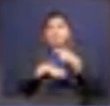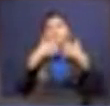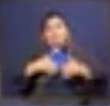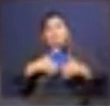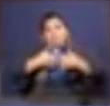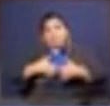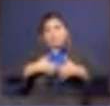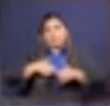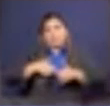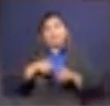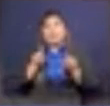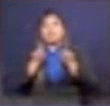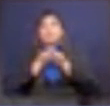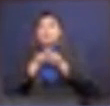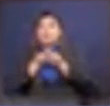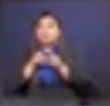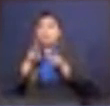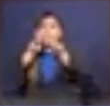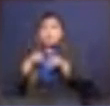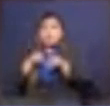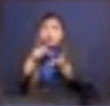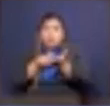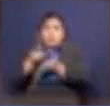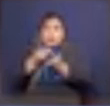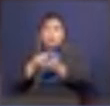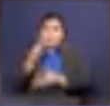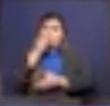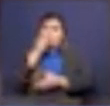productos panameños.